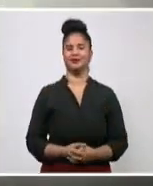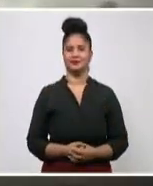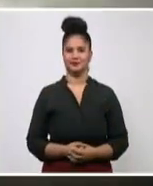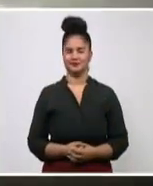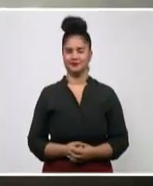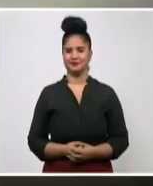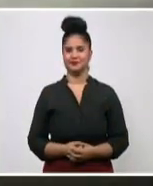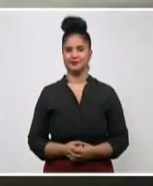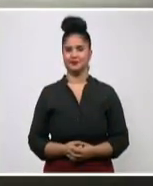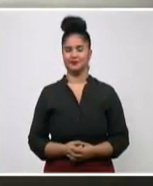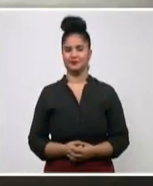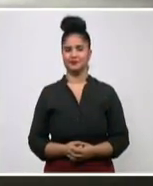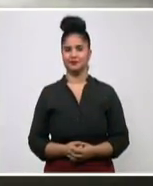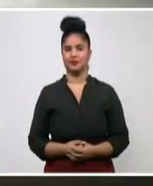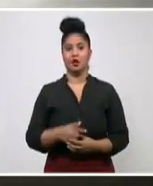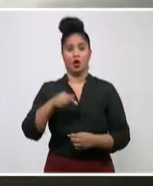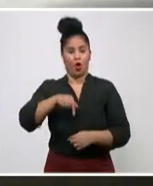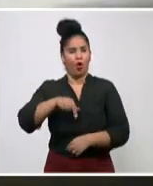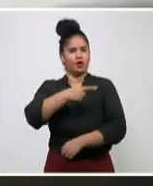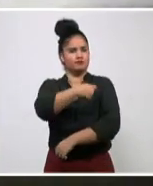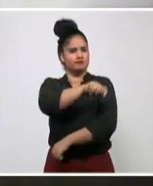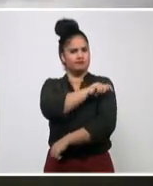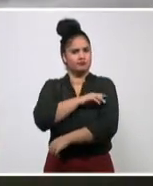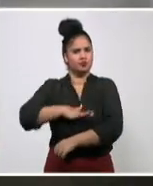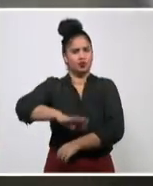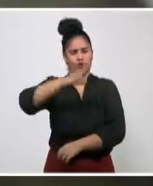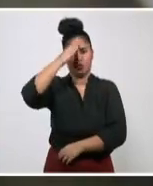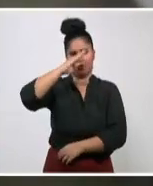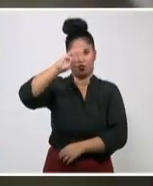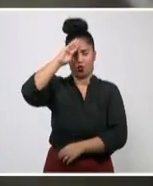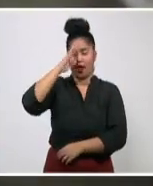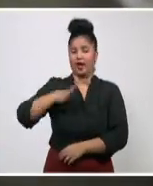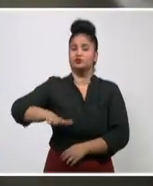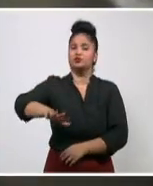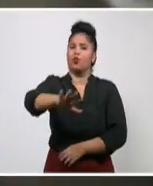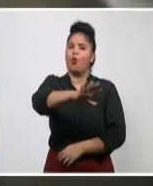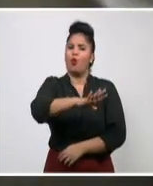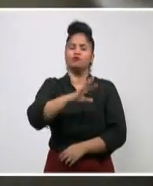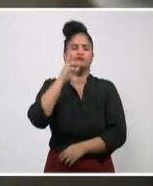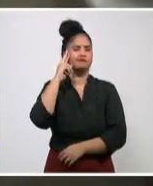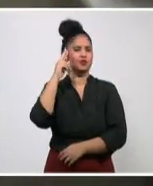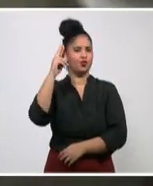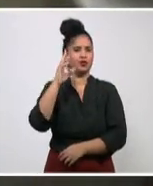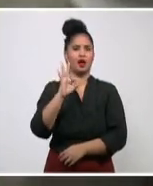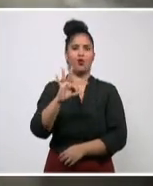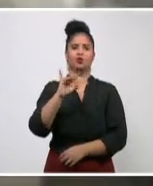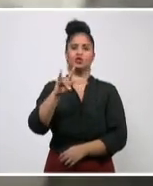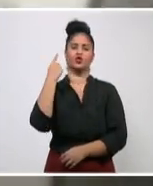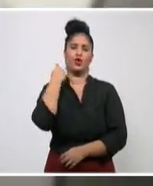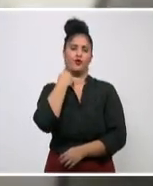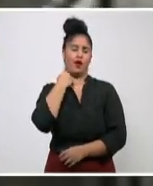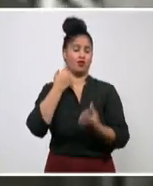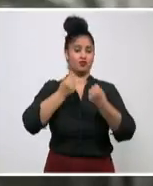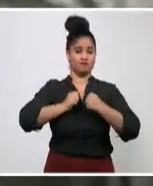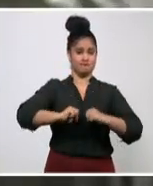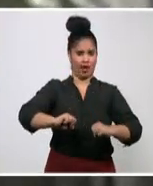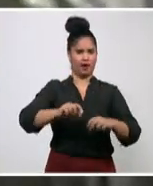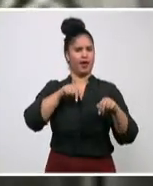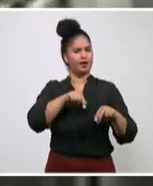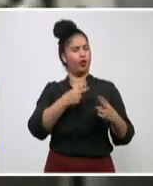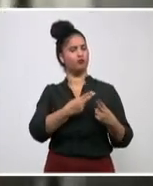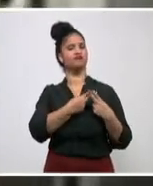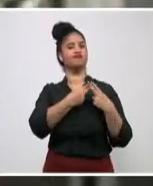Los cubanos recuerdan hoy a uno de sus más icónicos héroes en el aniversario 89 de su natalicio, el comandante Camilo Cienfuegos Gorriarán, uno